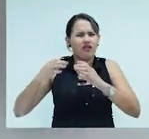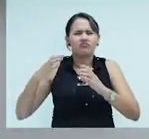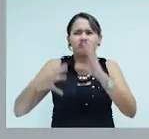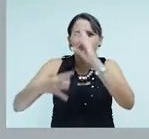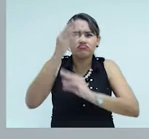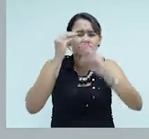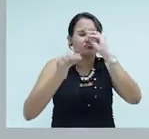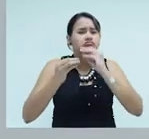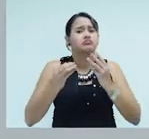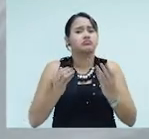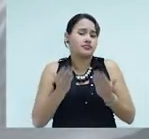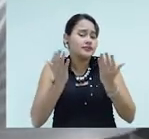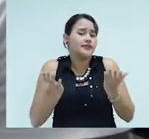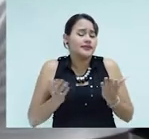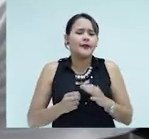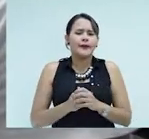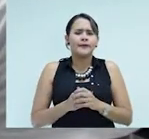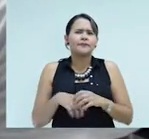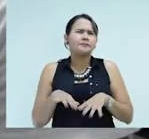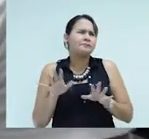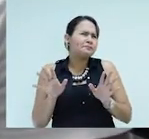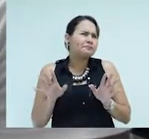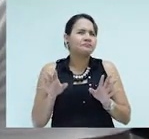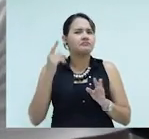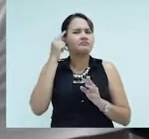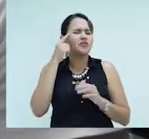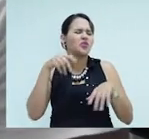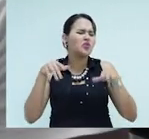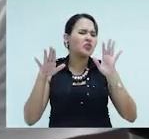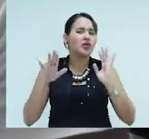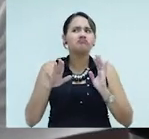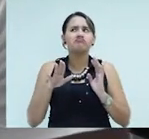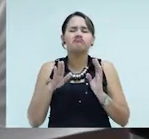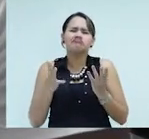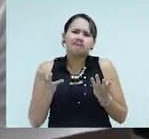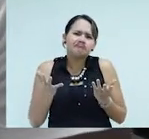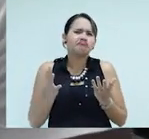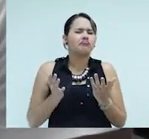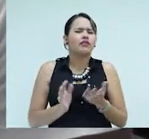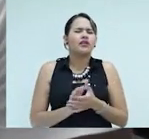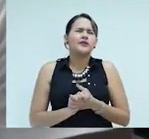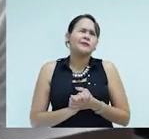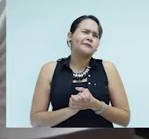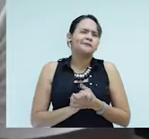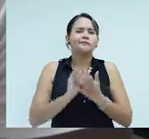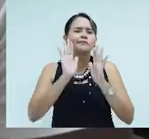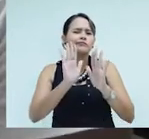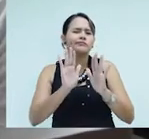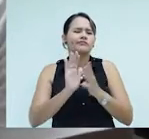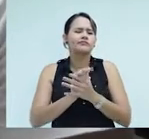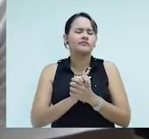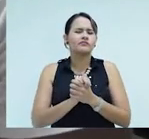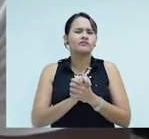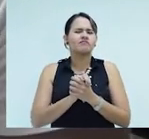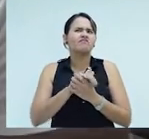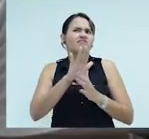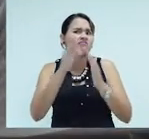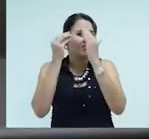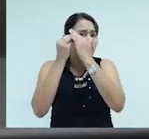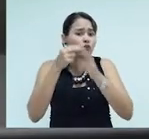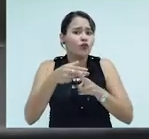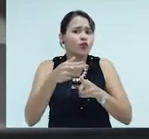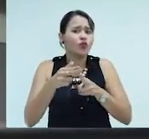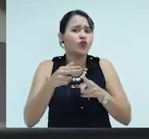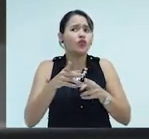No basta con que una semana antes te pongas a repasar cosas que no sabes si van a salir